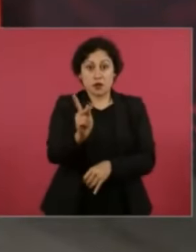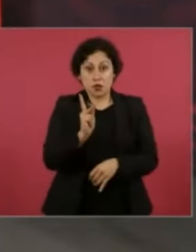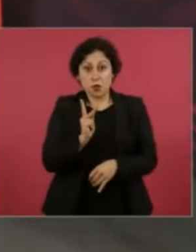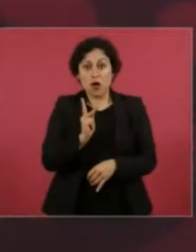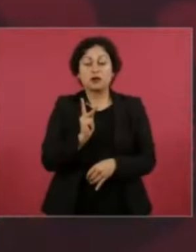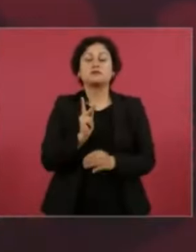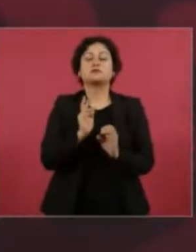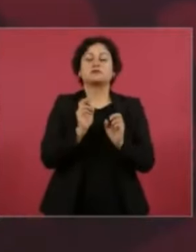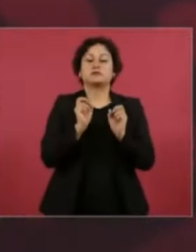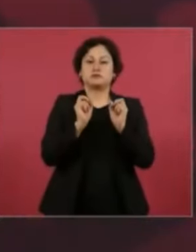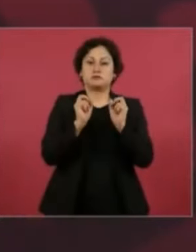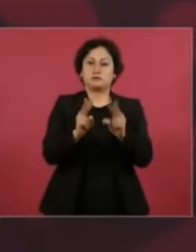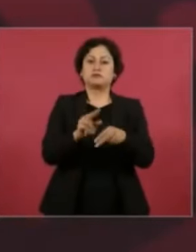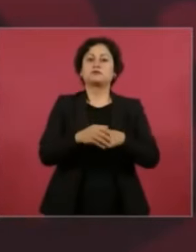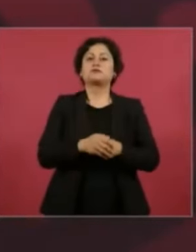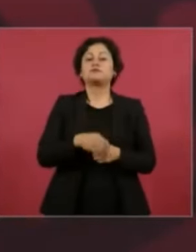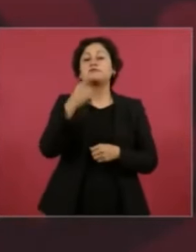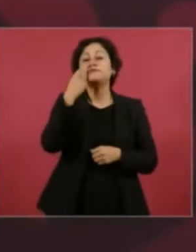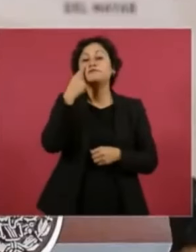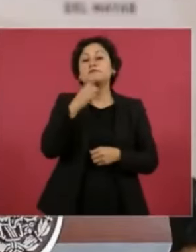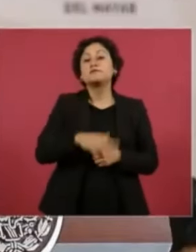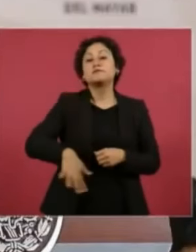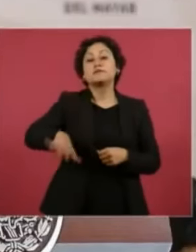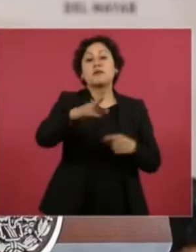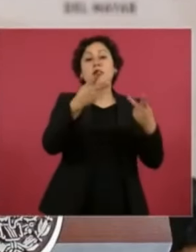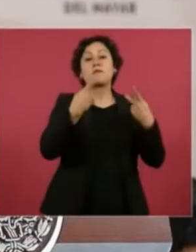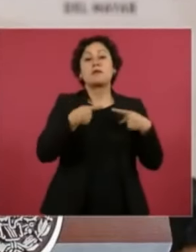este la gente está con